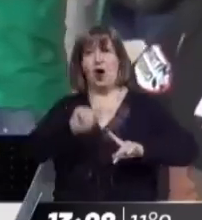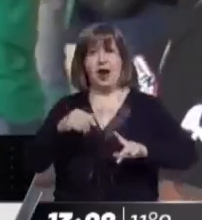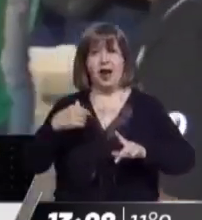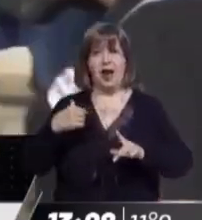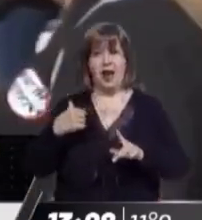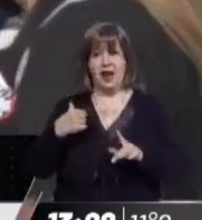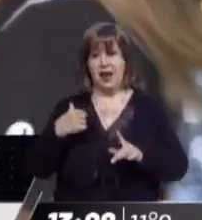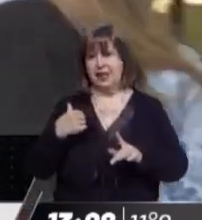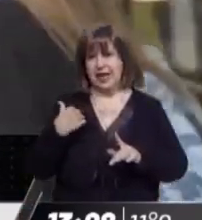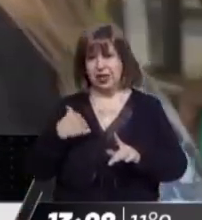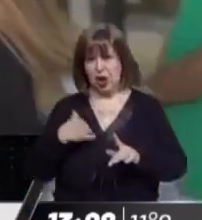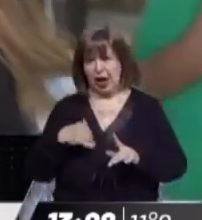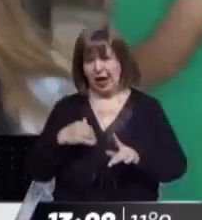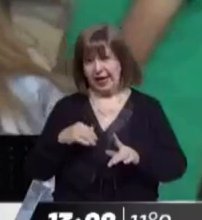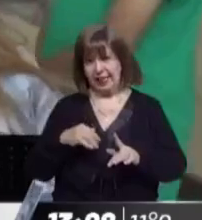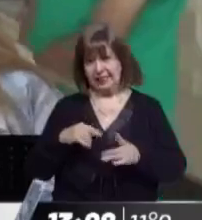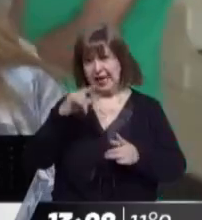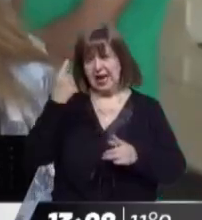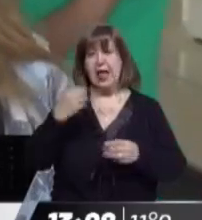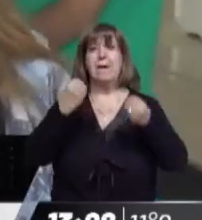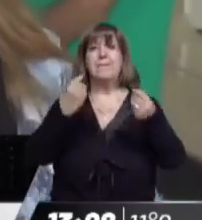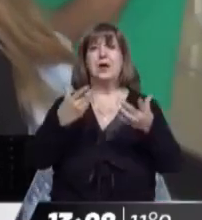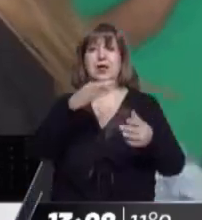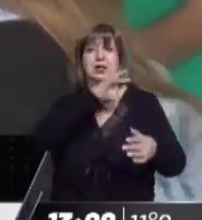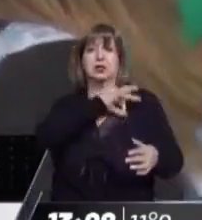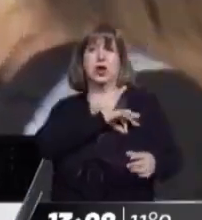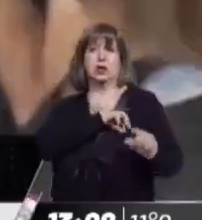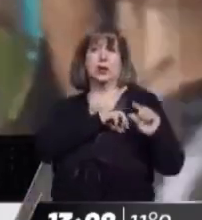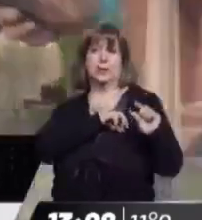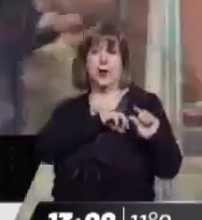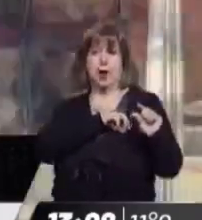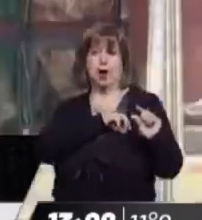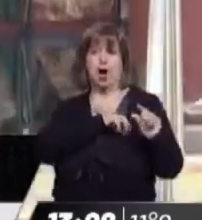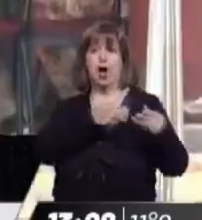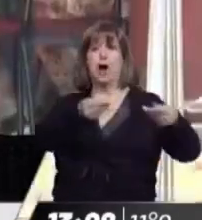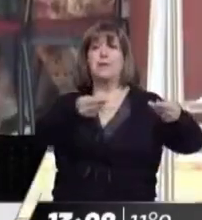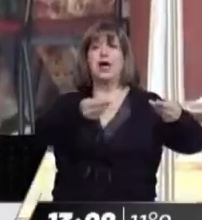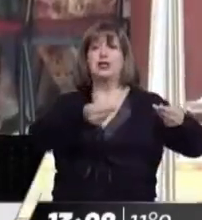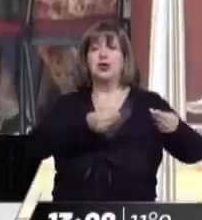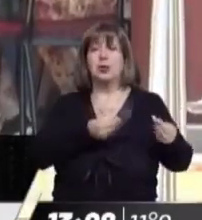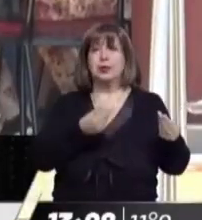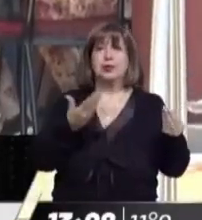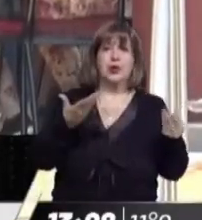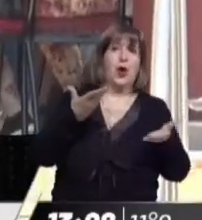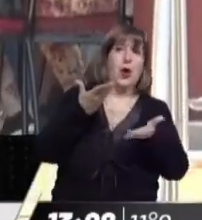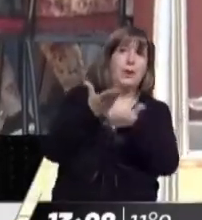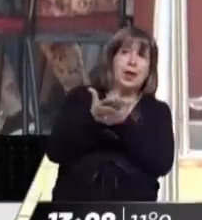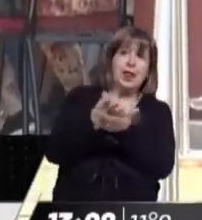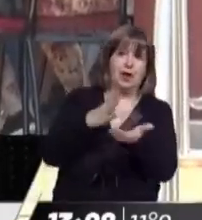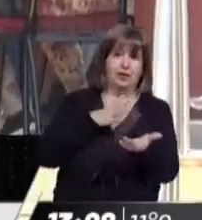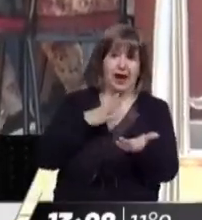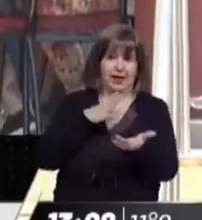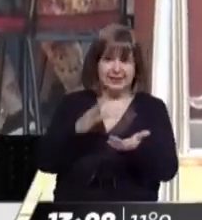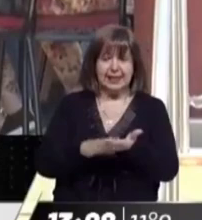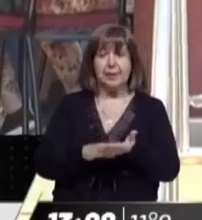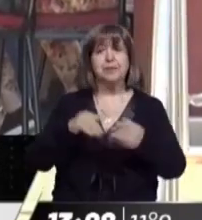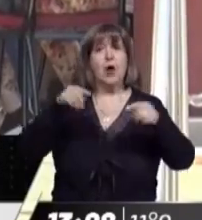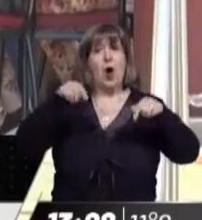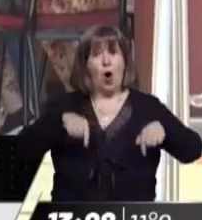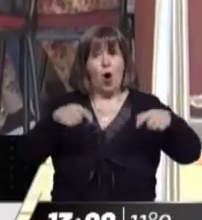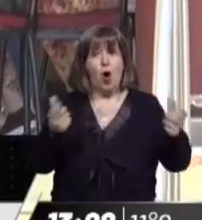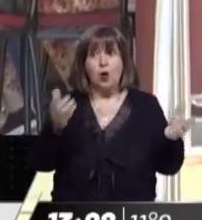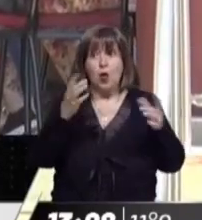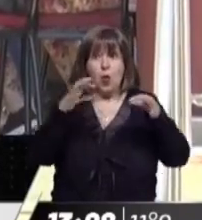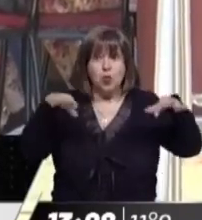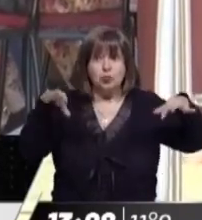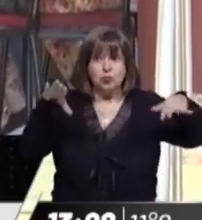se debe principalmente al retraso salarial y al presupuesto que estamos reclamando. Puntualmente hoy tuvimos paritaria a nivel